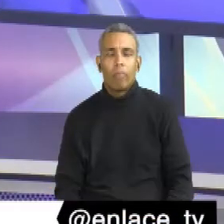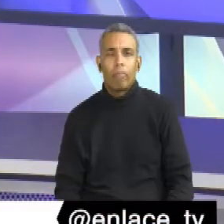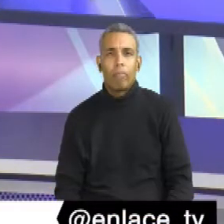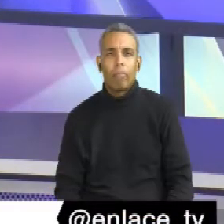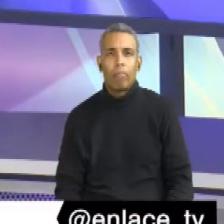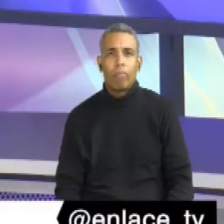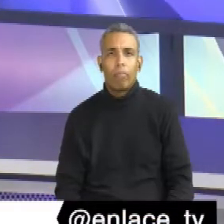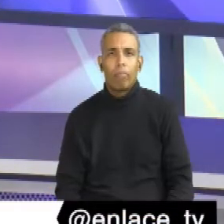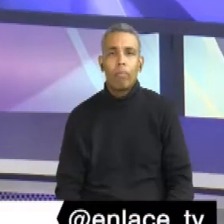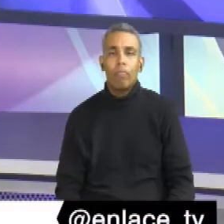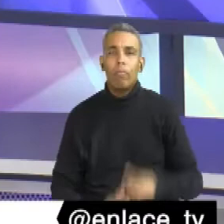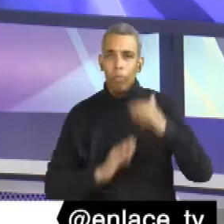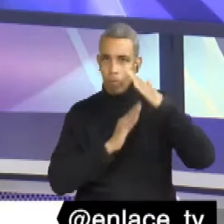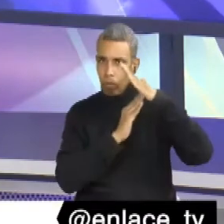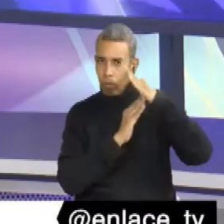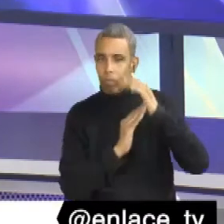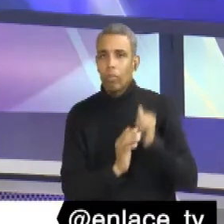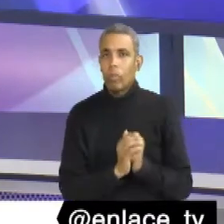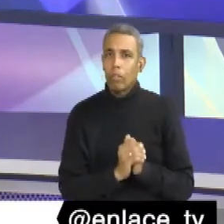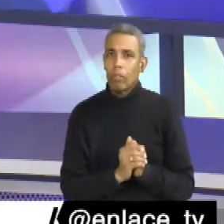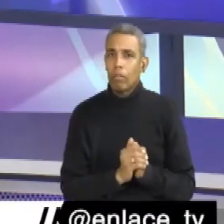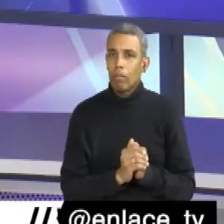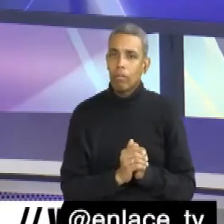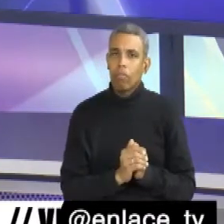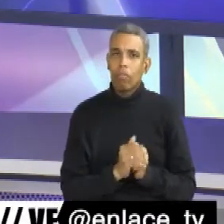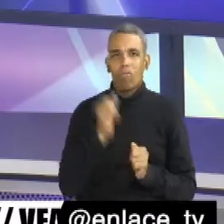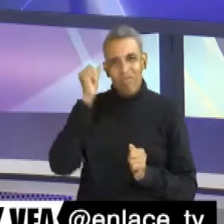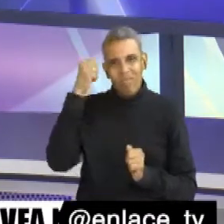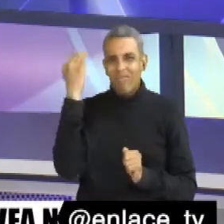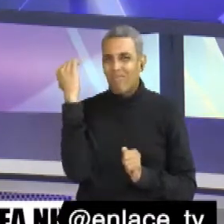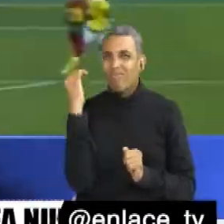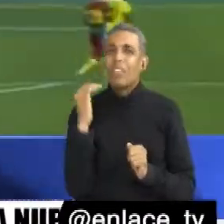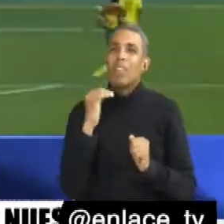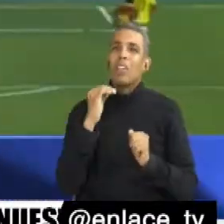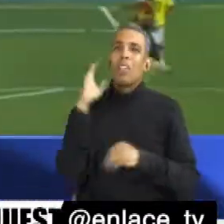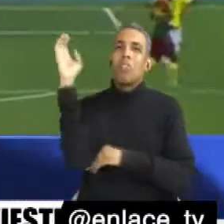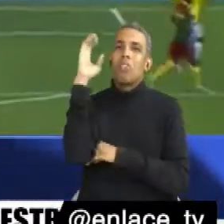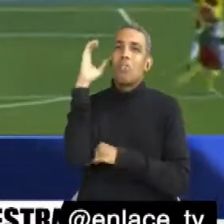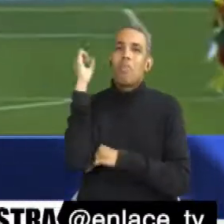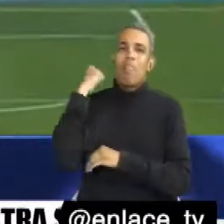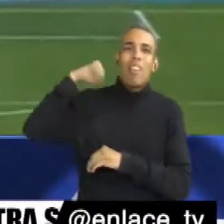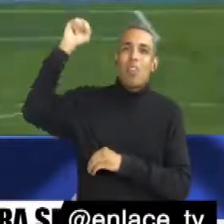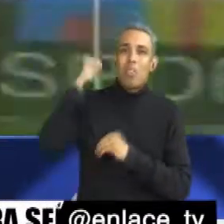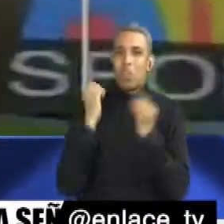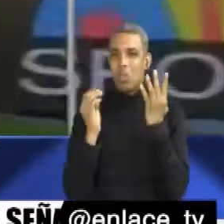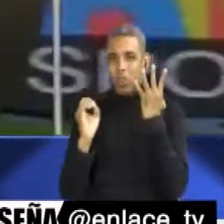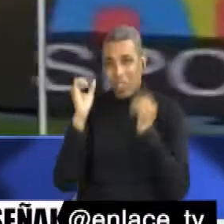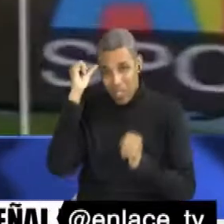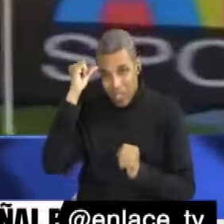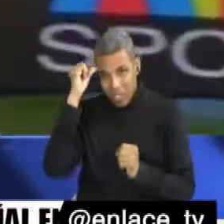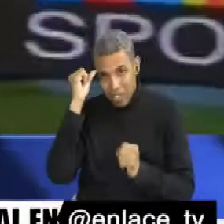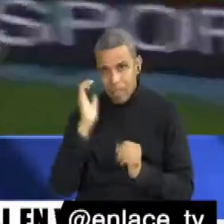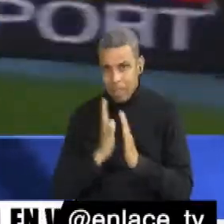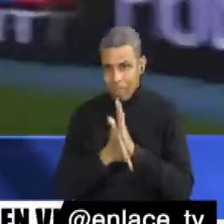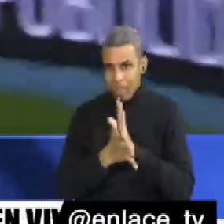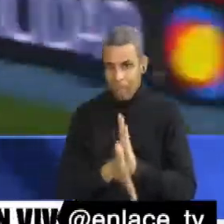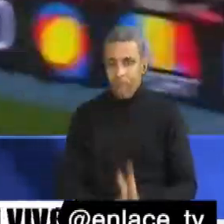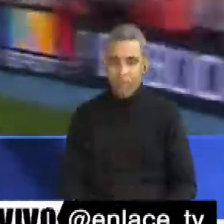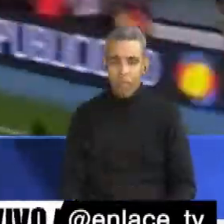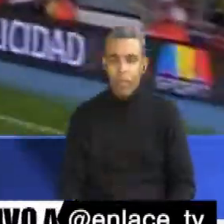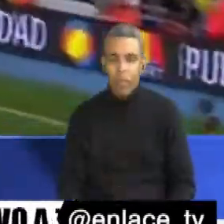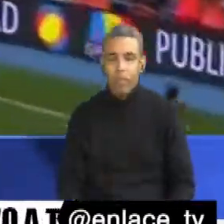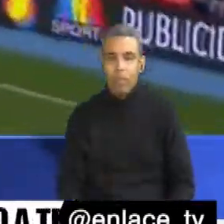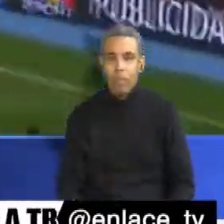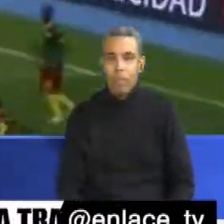Espera el volver de la pausa, información sobre la celebración de los colombianos en España tras triunfo contra Camerún con Ariel Quisera.